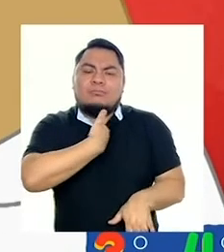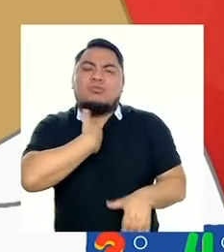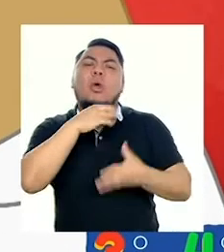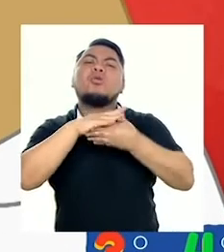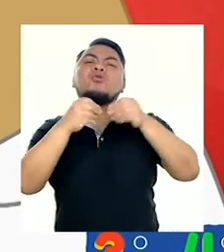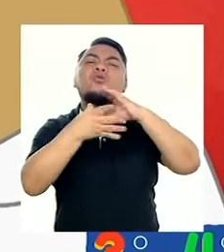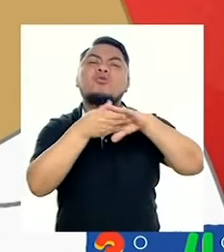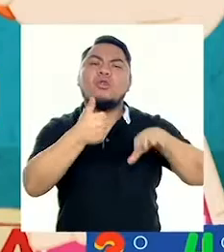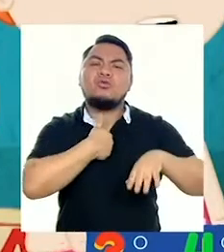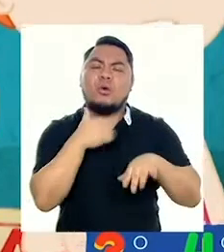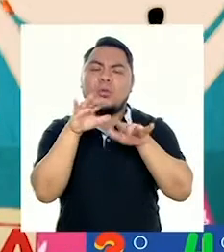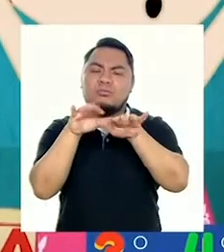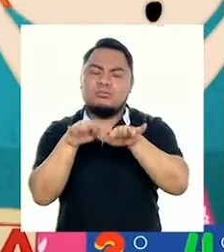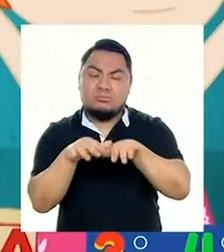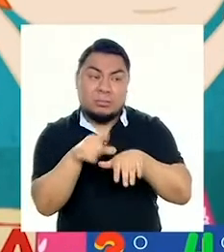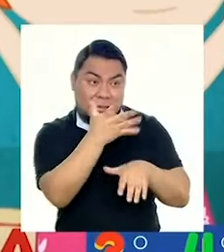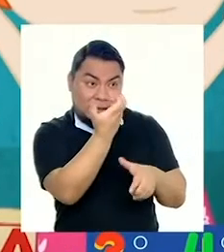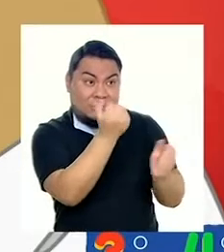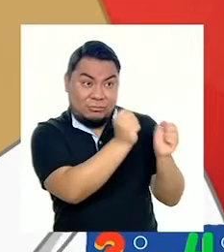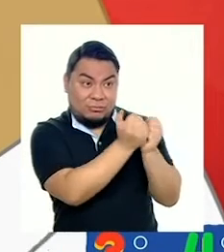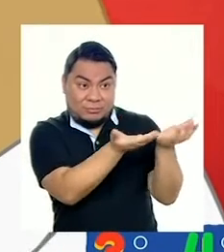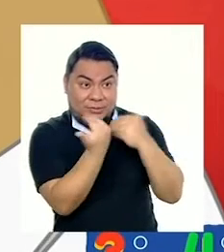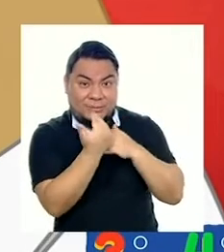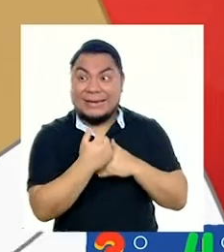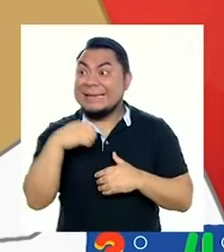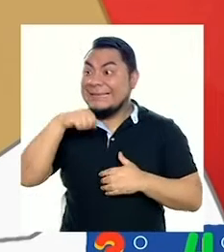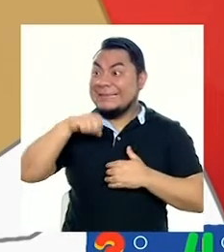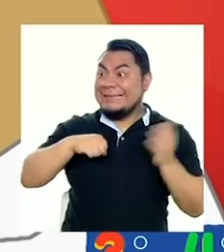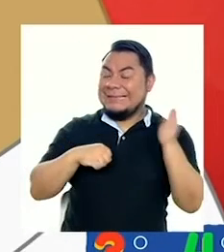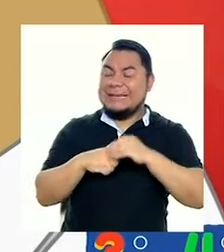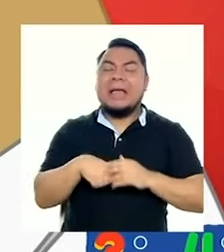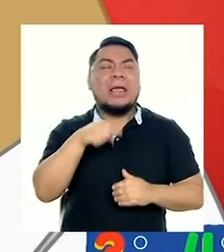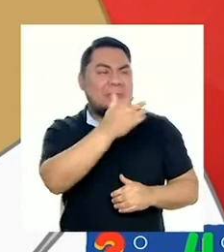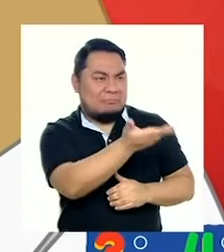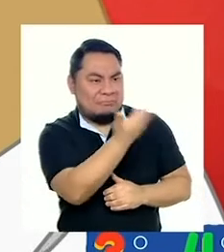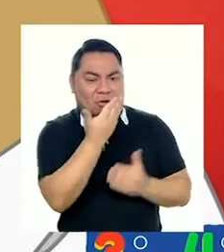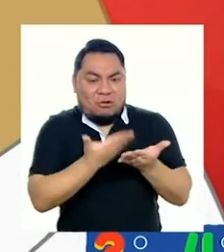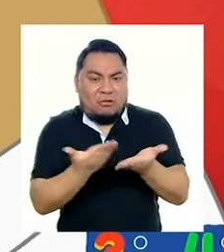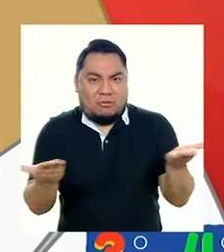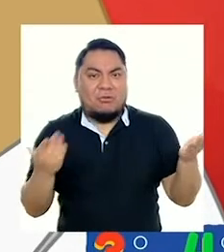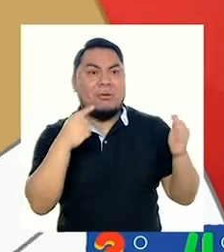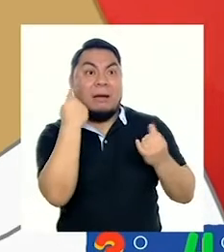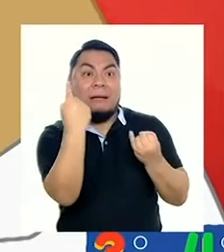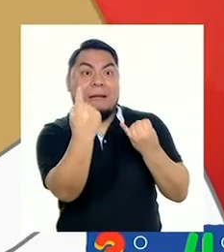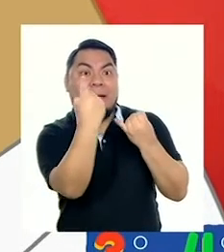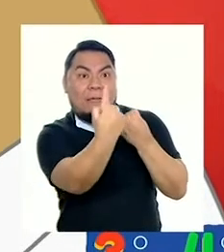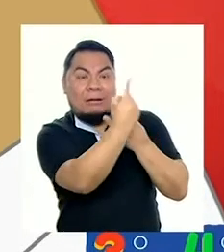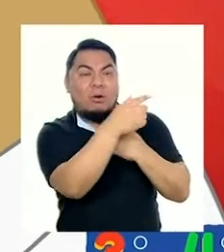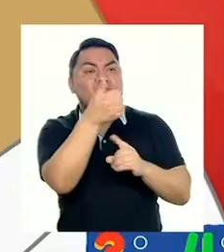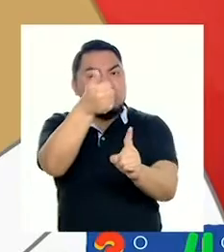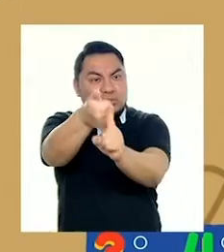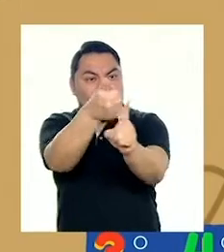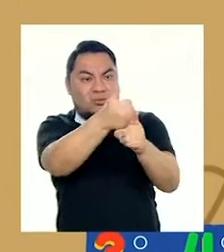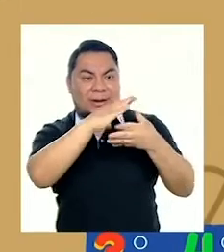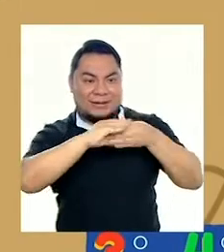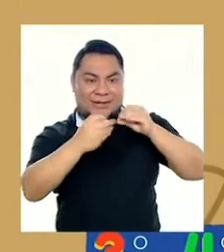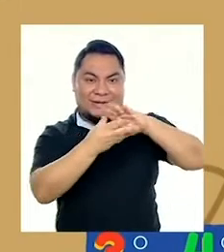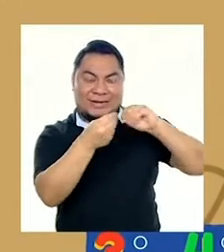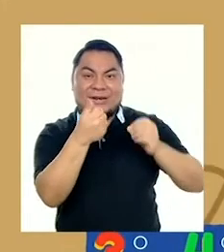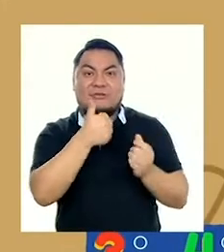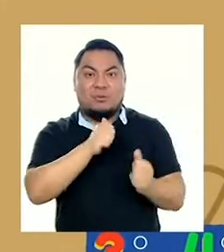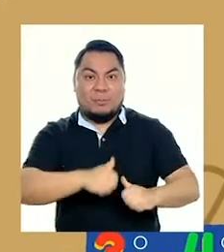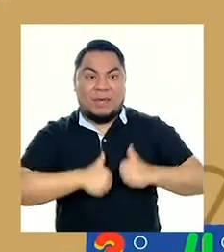¿Quieren acompañarme? ¡Claro! Entonces vayan a buscar materiales para que cada uno haga la suya.